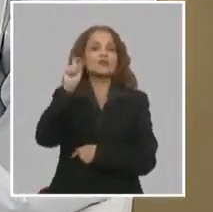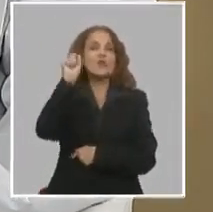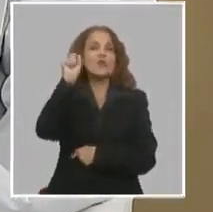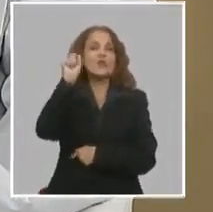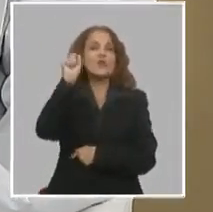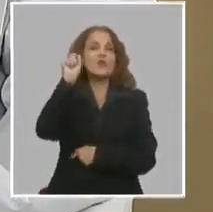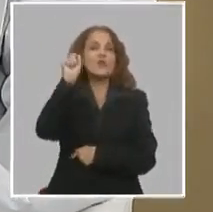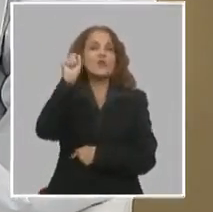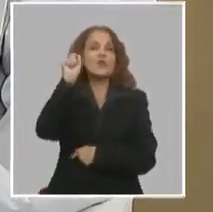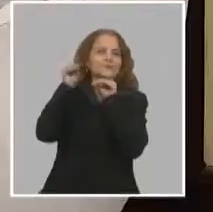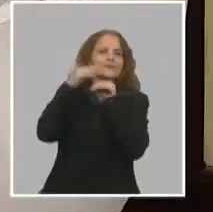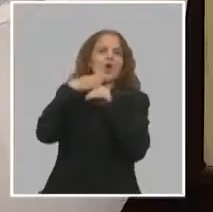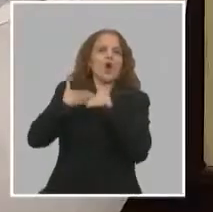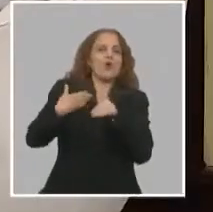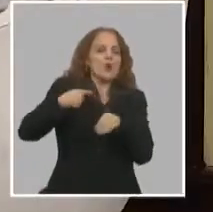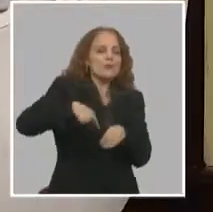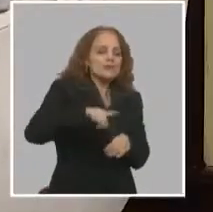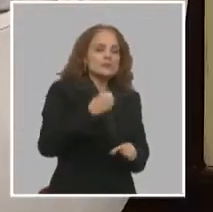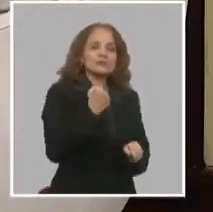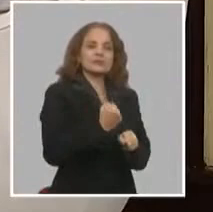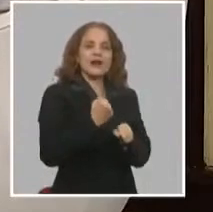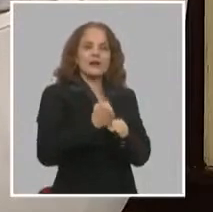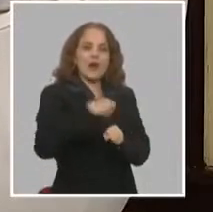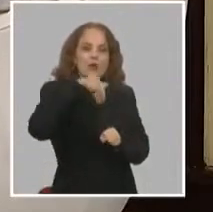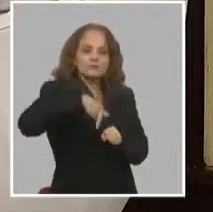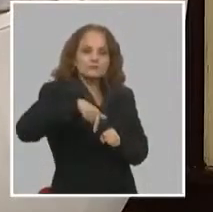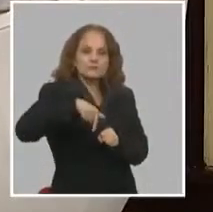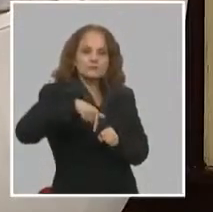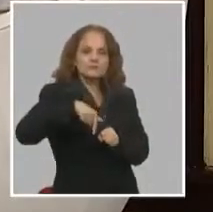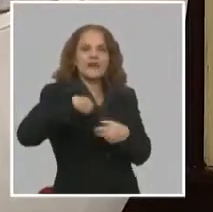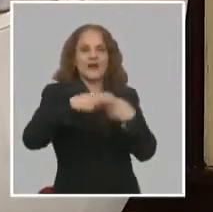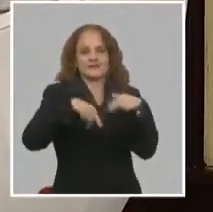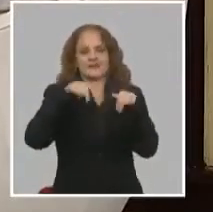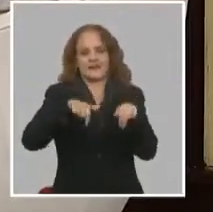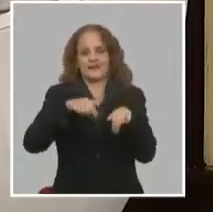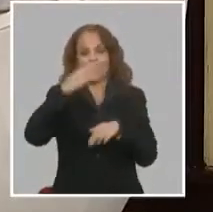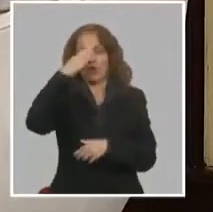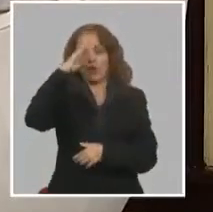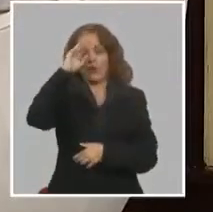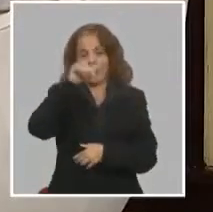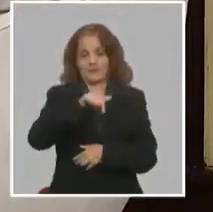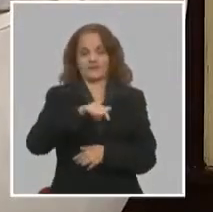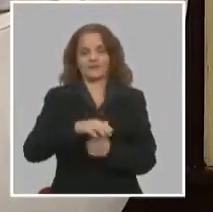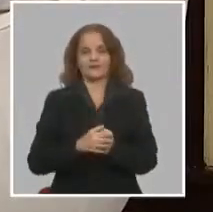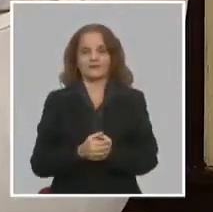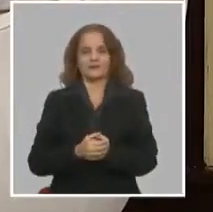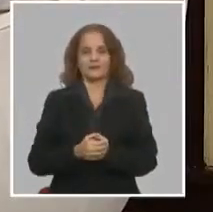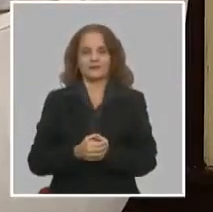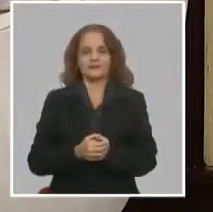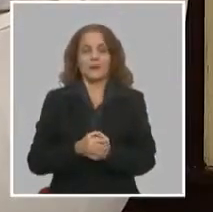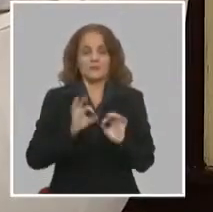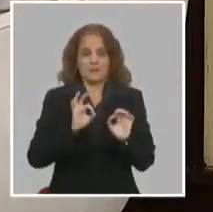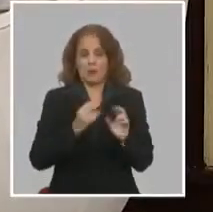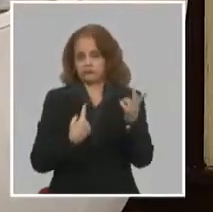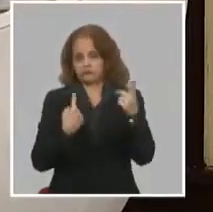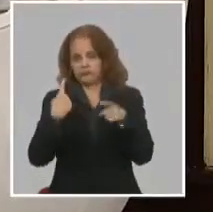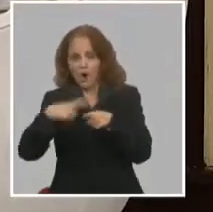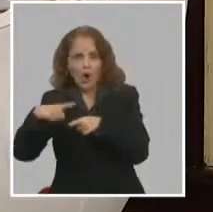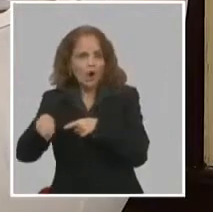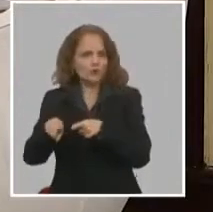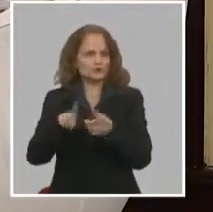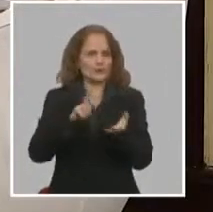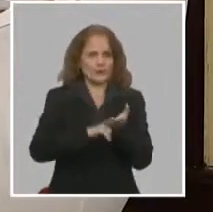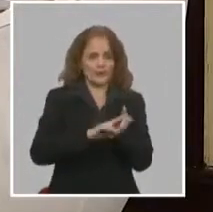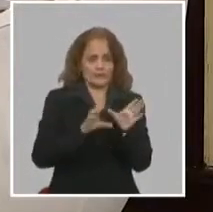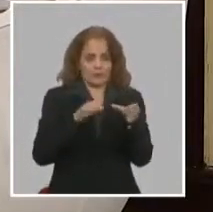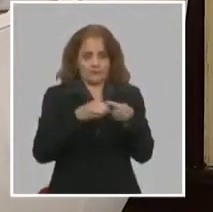a la COVID. Han integrado los compañeros tuyos de la Brigada de Crema, otros miembros del contingente Henry Reef que ya están en el